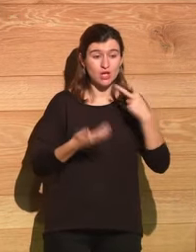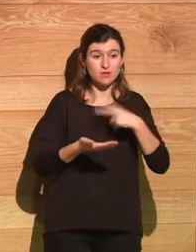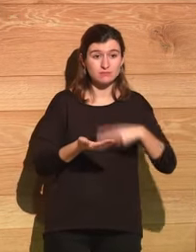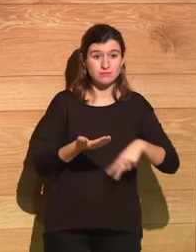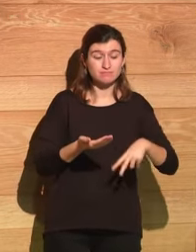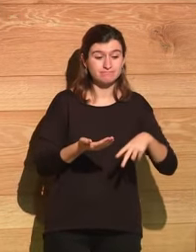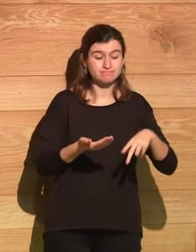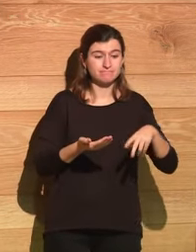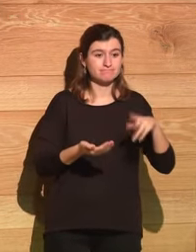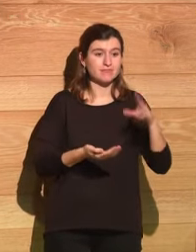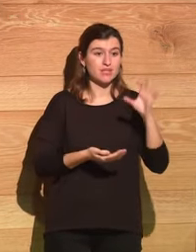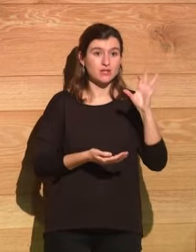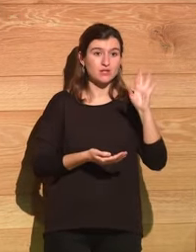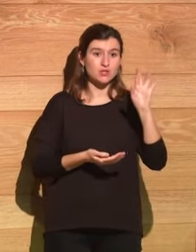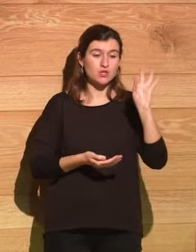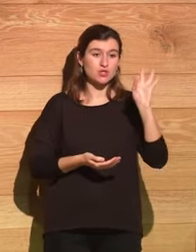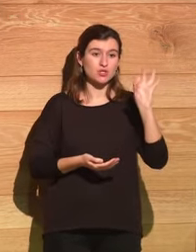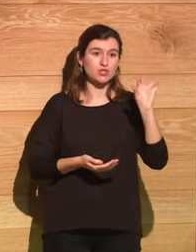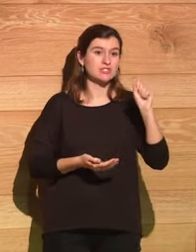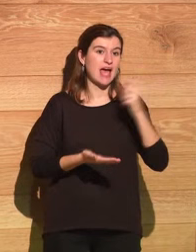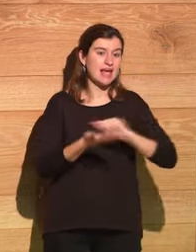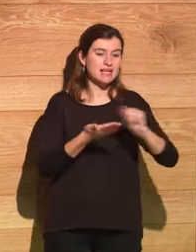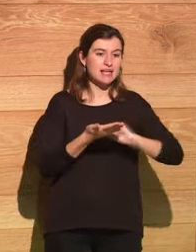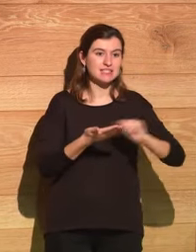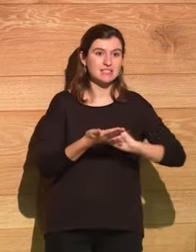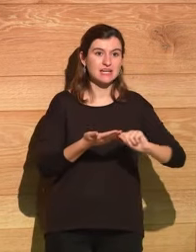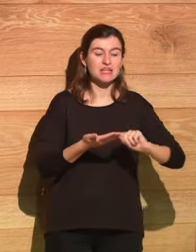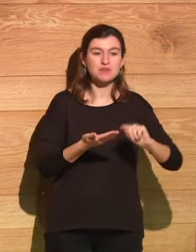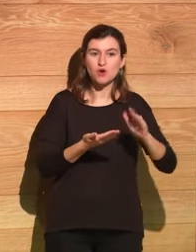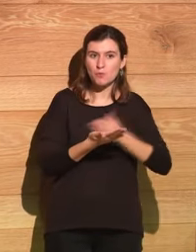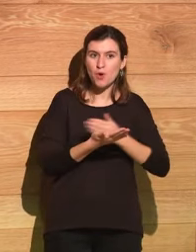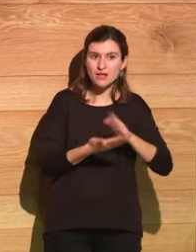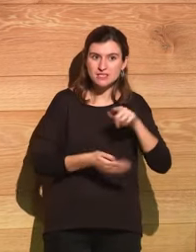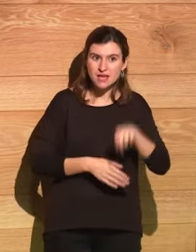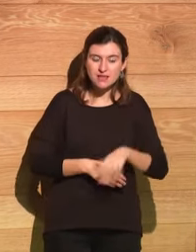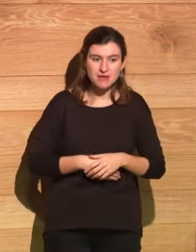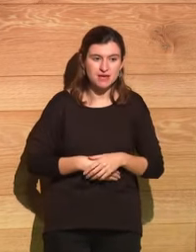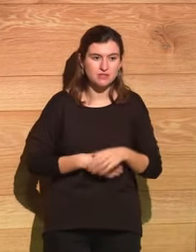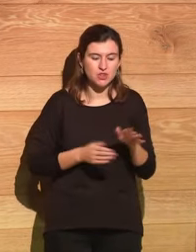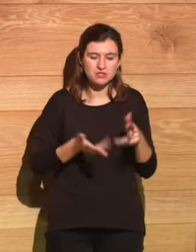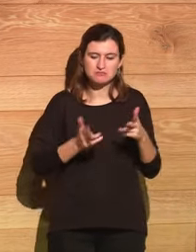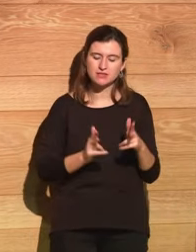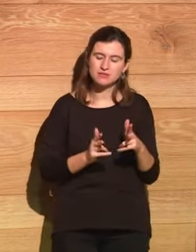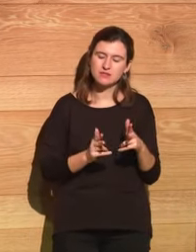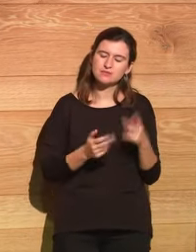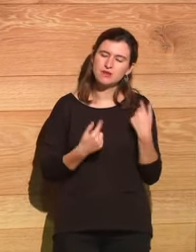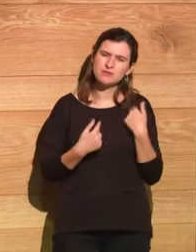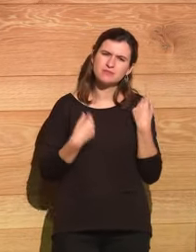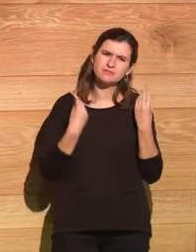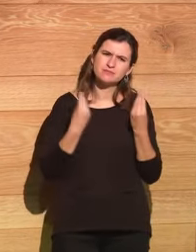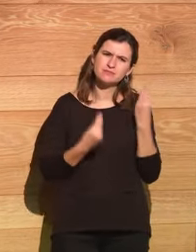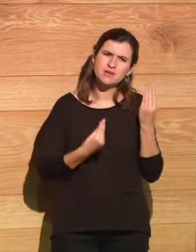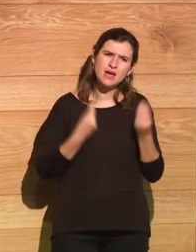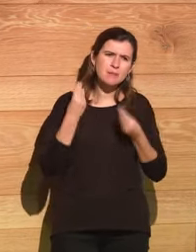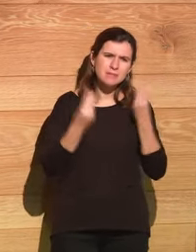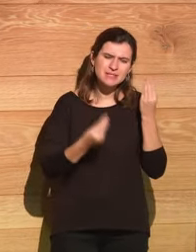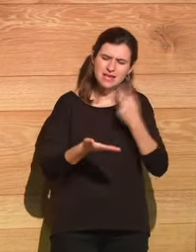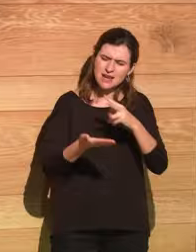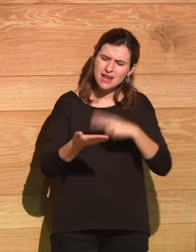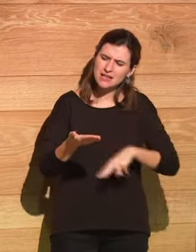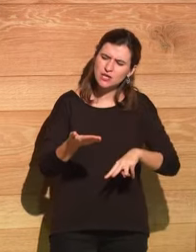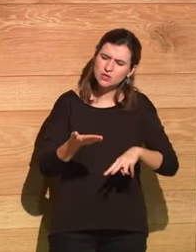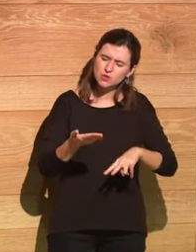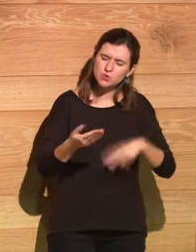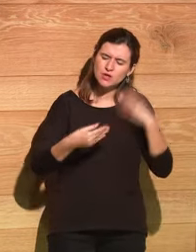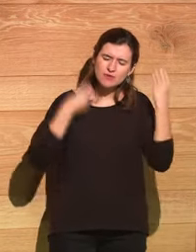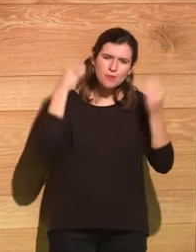Con una libreta, un bolígrafo, quedándose así, es: voy a profundizar en lo que he leído, voy a darle sentido y significado